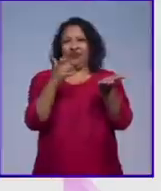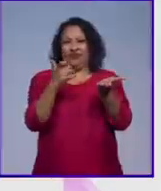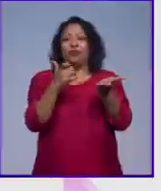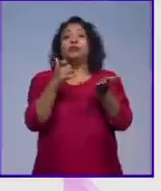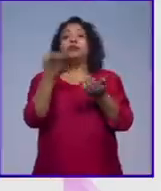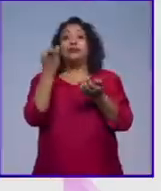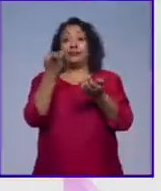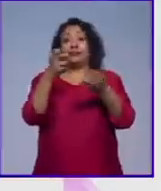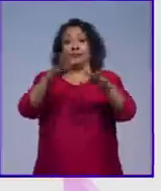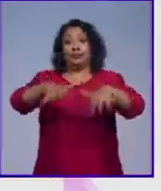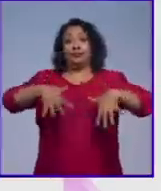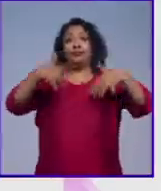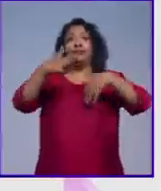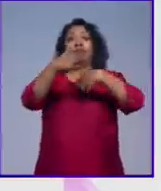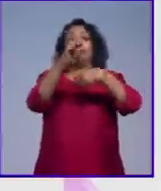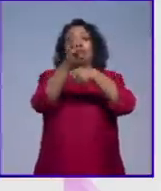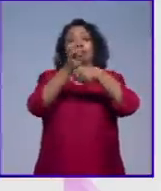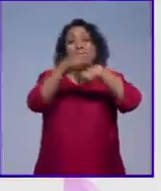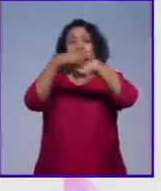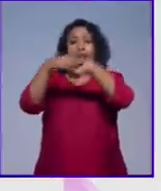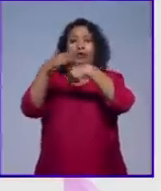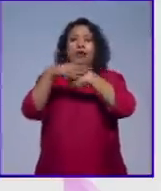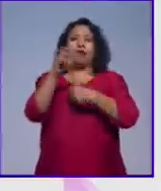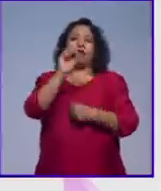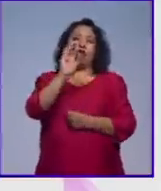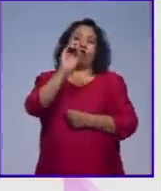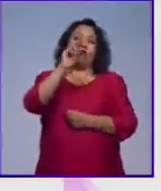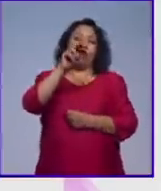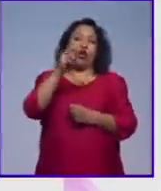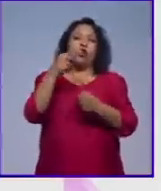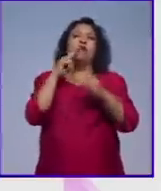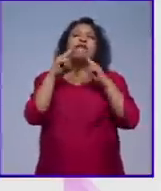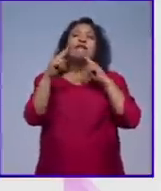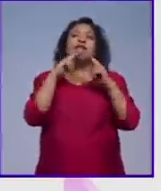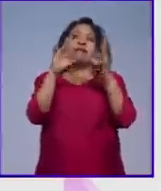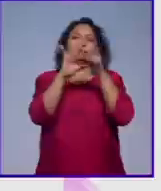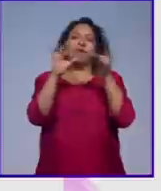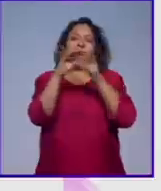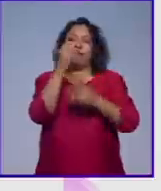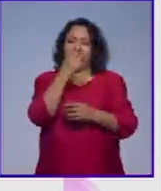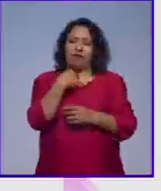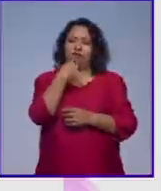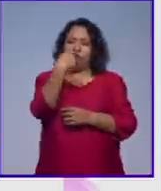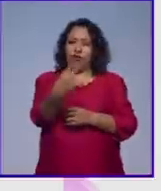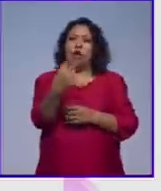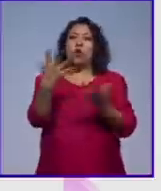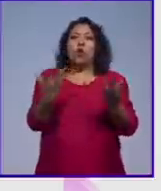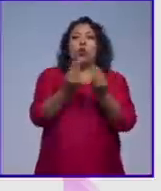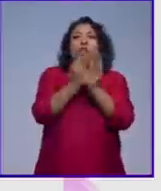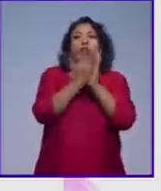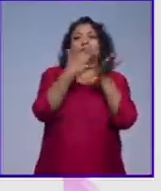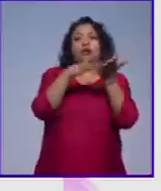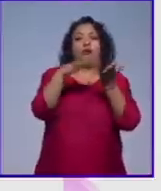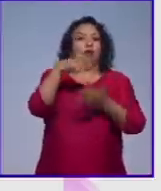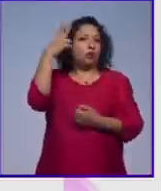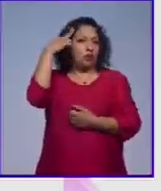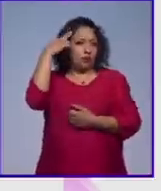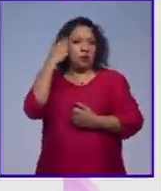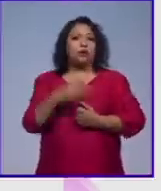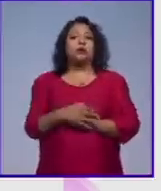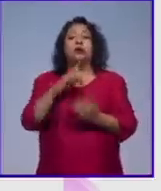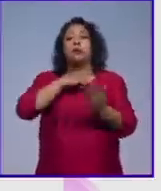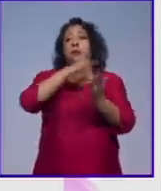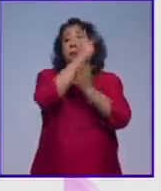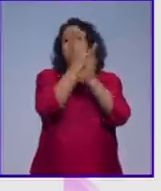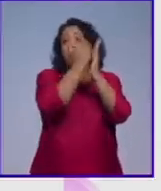es un evento que convoca el Foro de Narración Oral con la Coordinación Nacional de Literatura y Bellas Artes. El